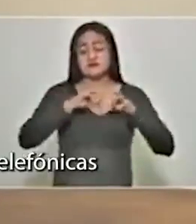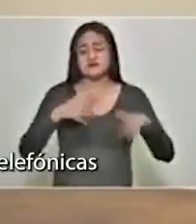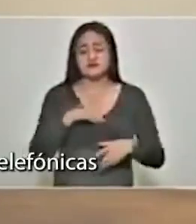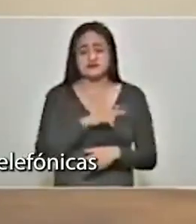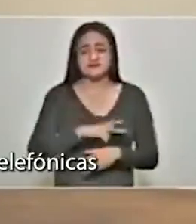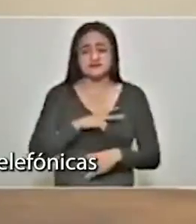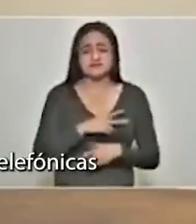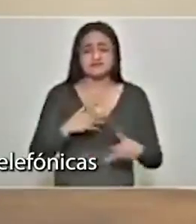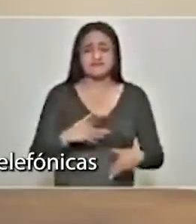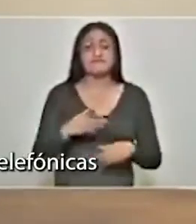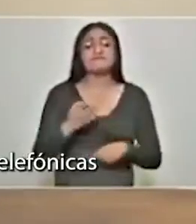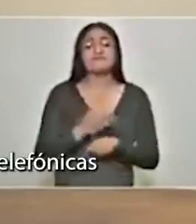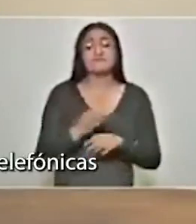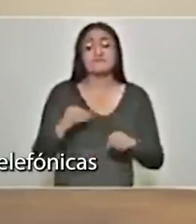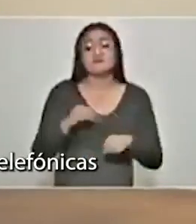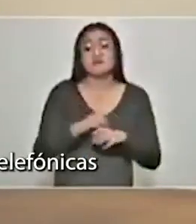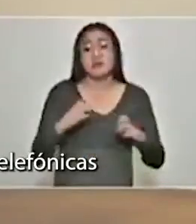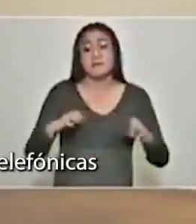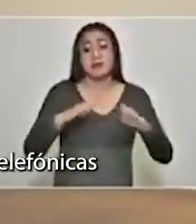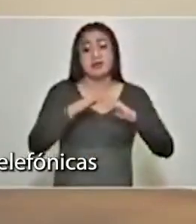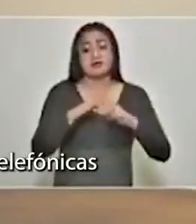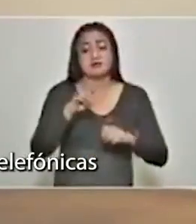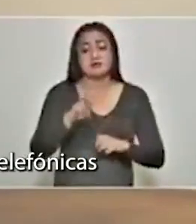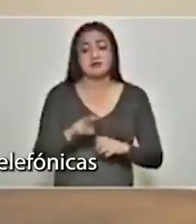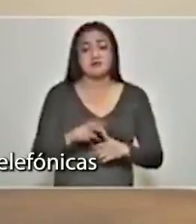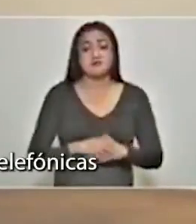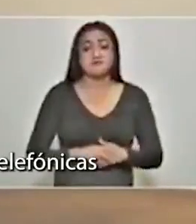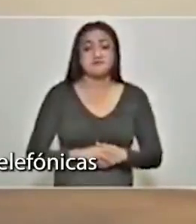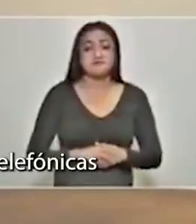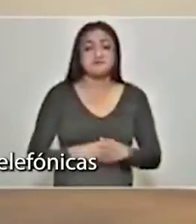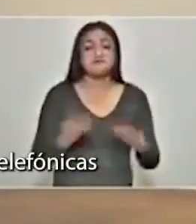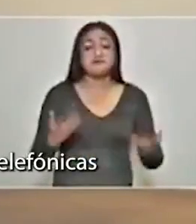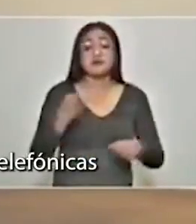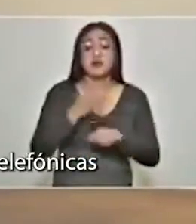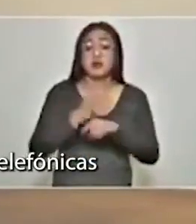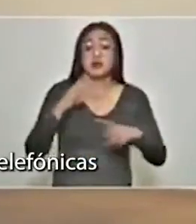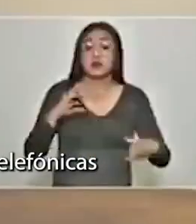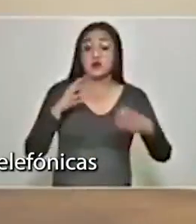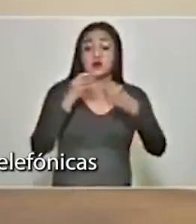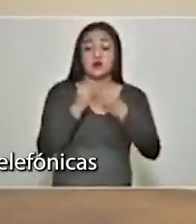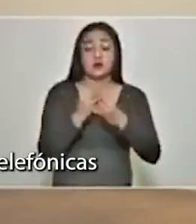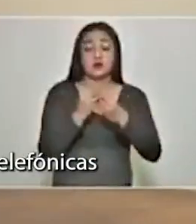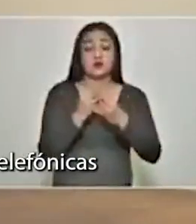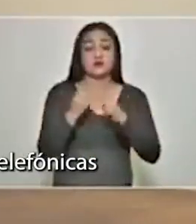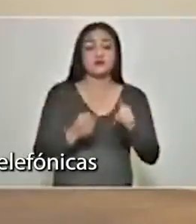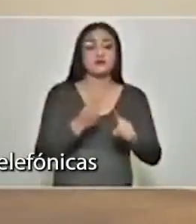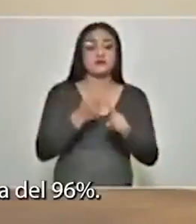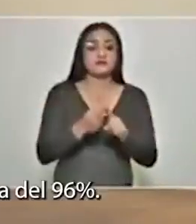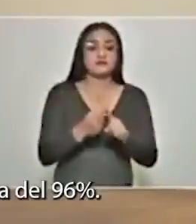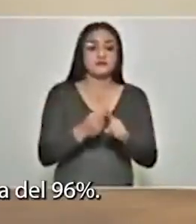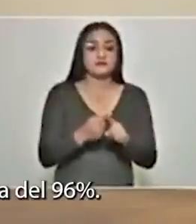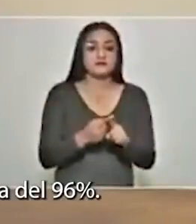44.83%. La recolección de datos fue a través de 19.200 llamadas telefónicas, 600 por cada estado de la